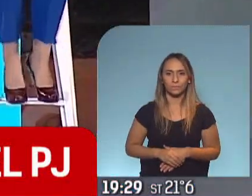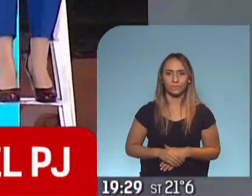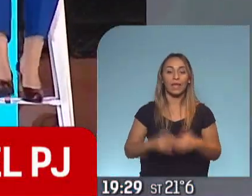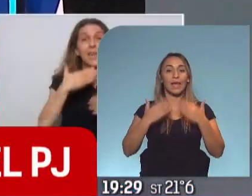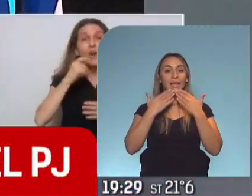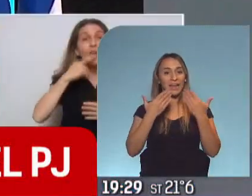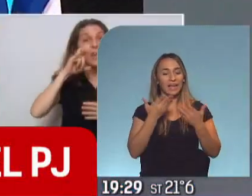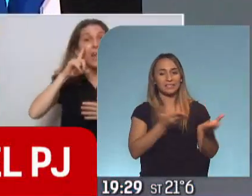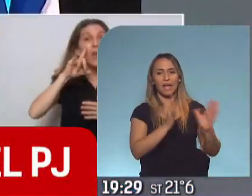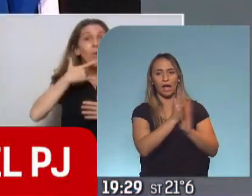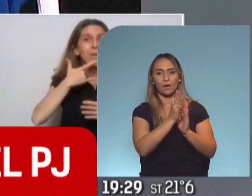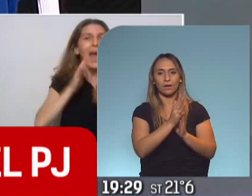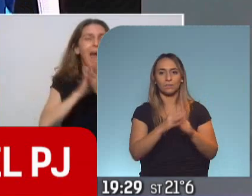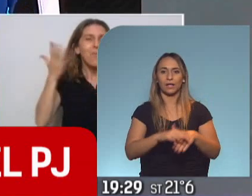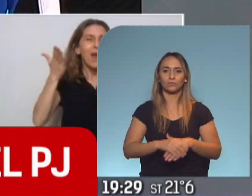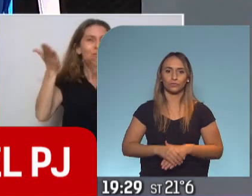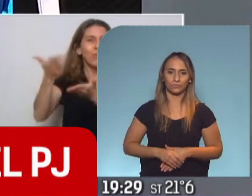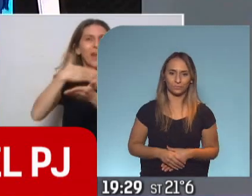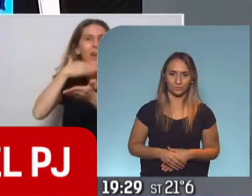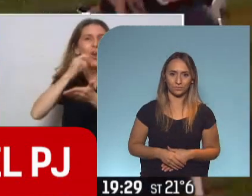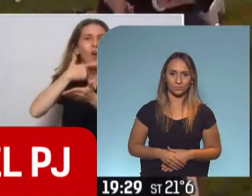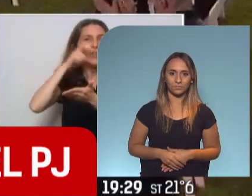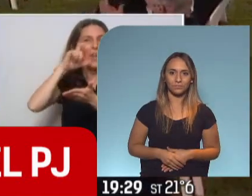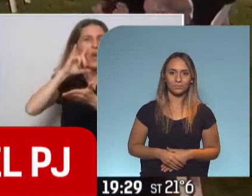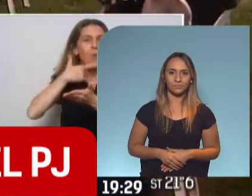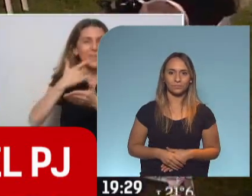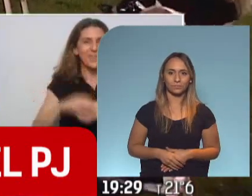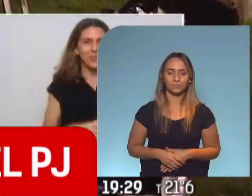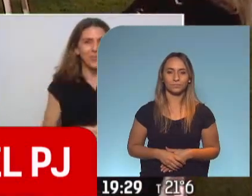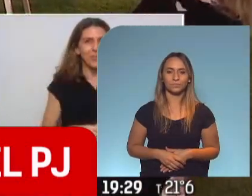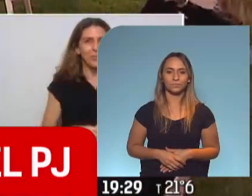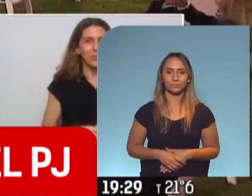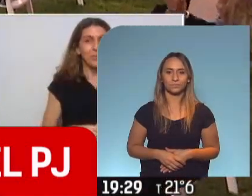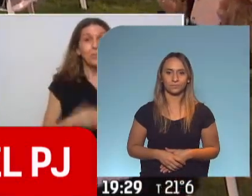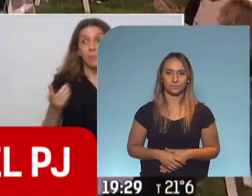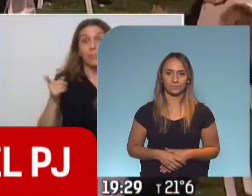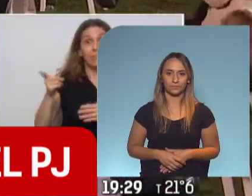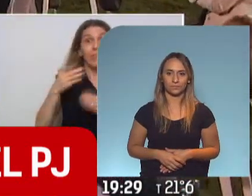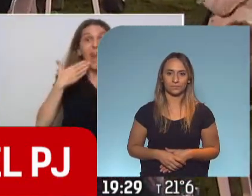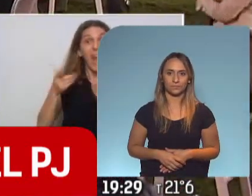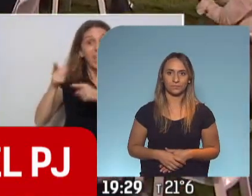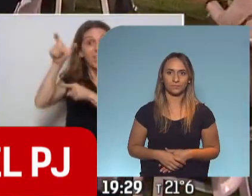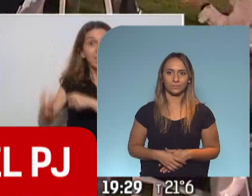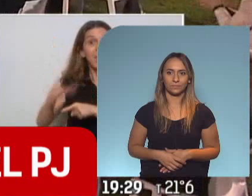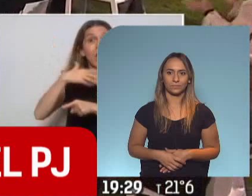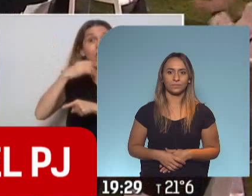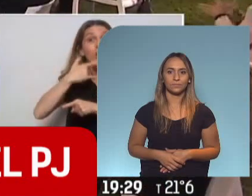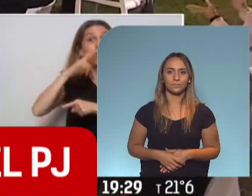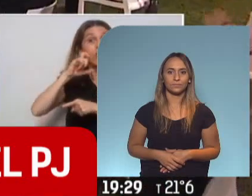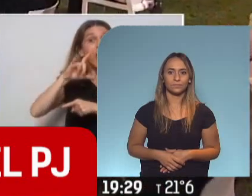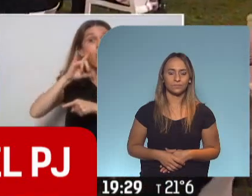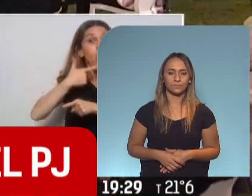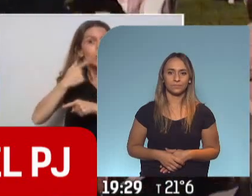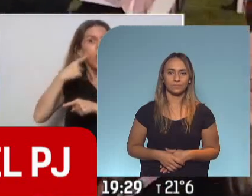Luis. Un aplauso para José Luis, que hizo posible que, no